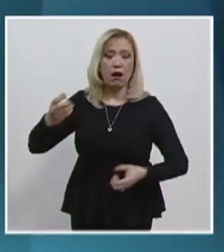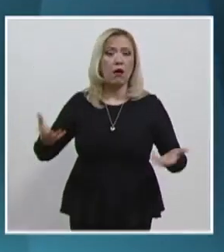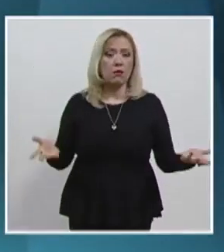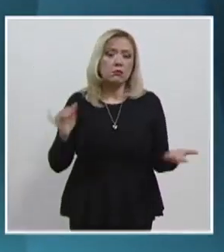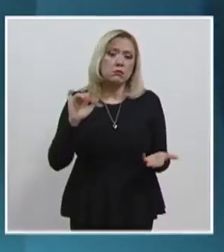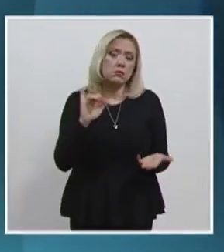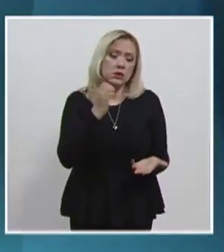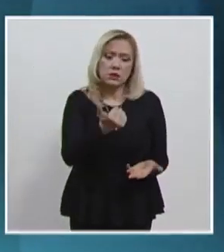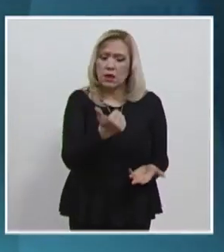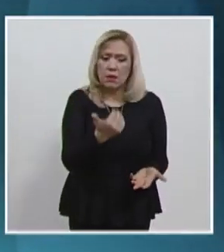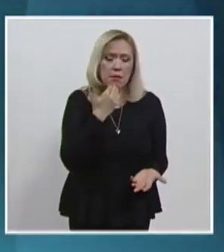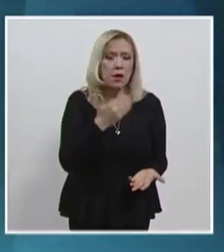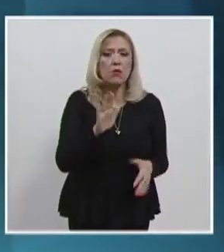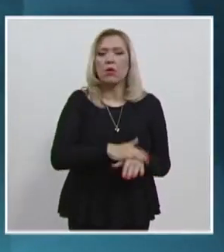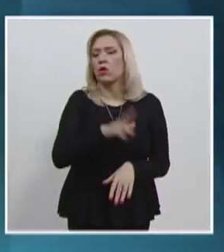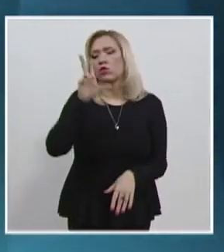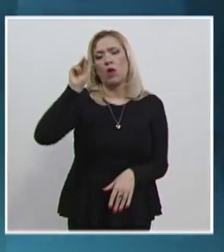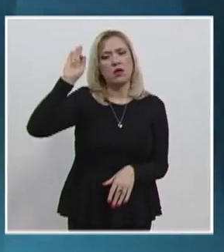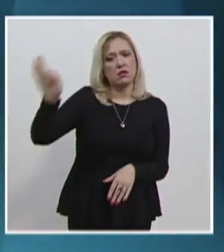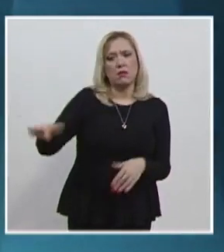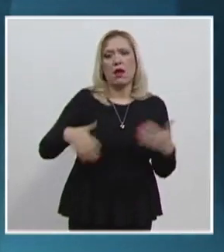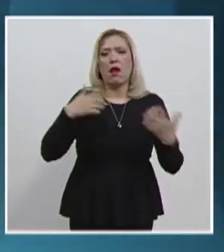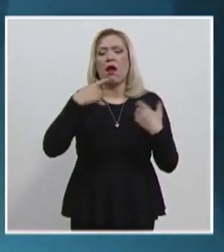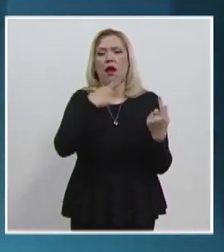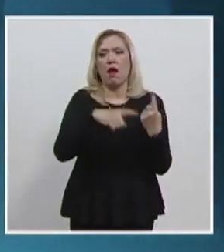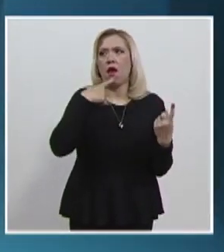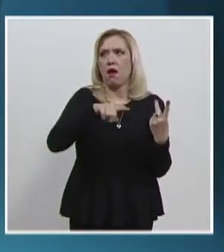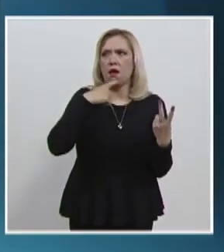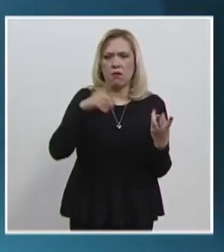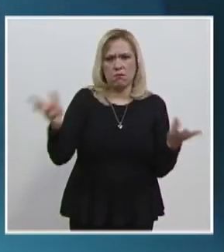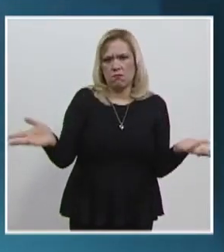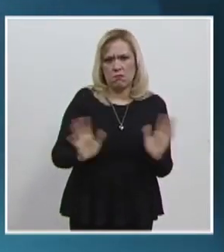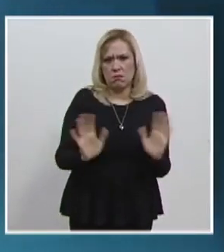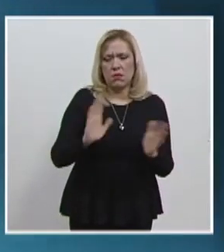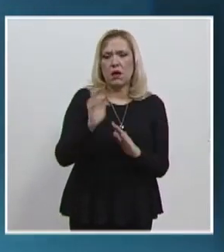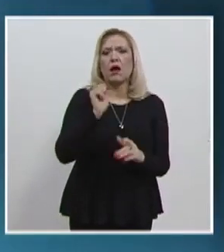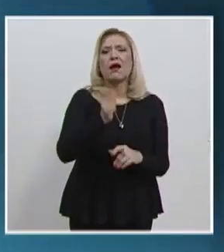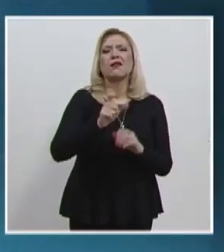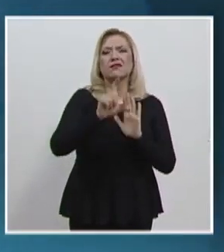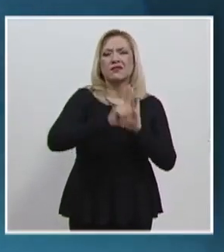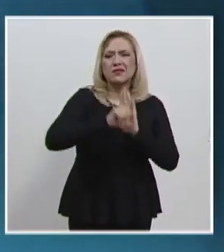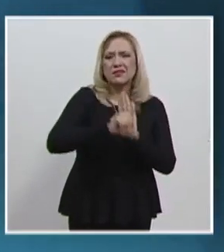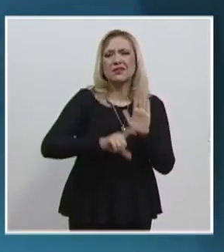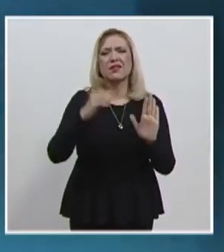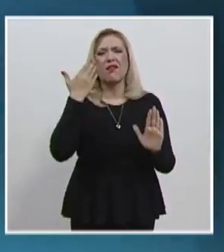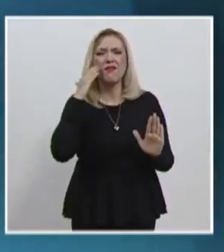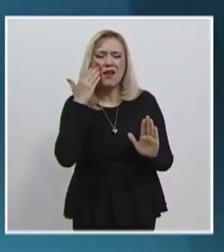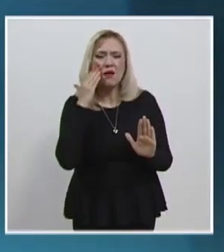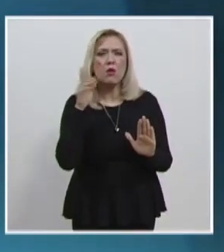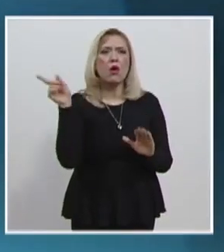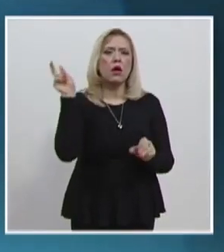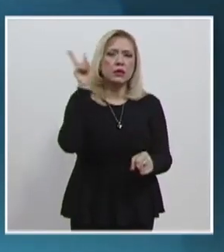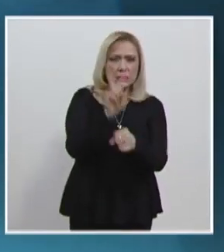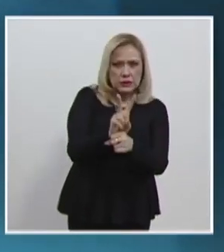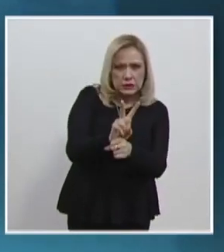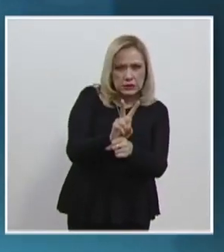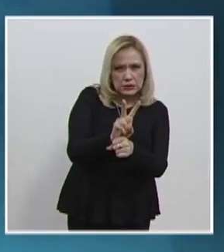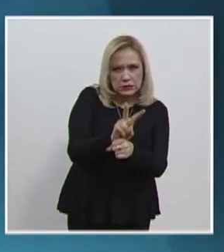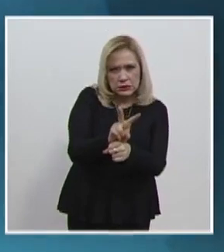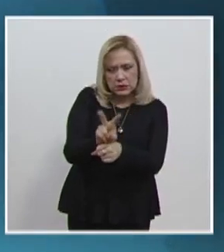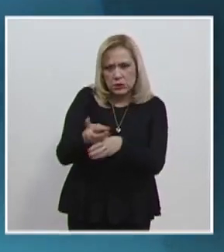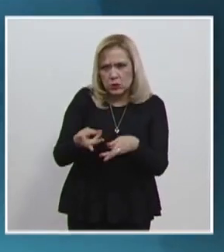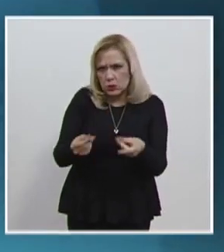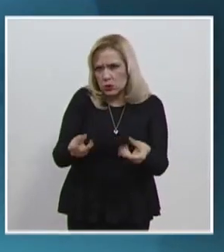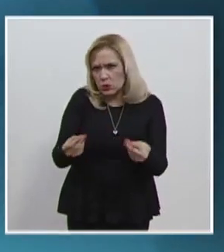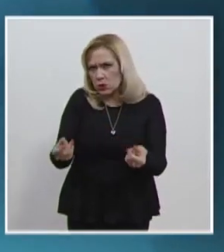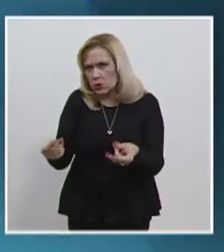improcedencia de las quejas a erogaciones no reportadas de cuentas de redes sociales que ya sean monitoreadas por la autoridad por lo